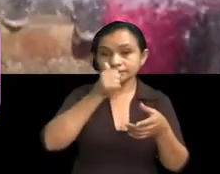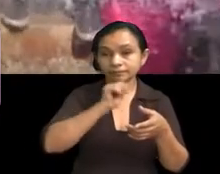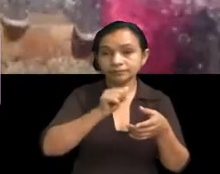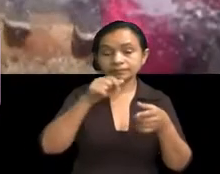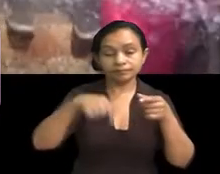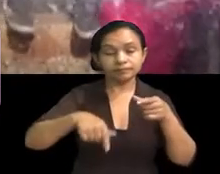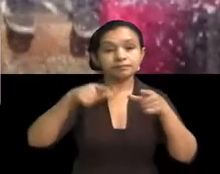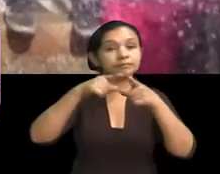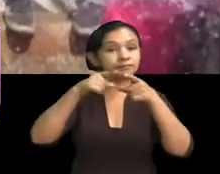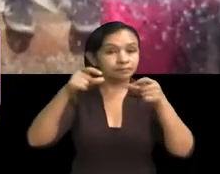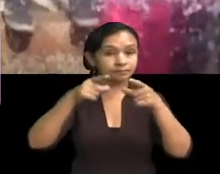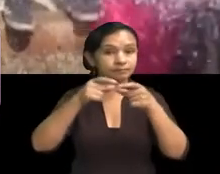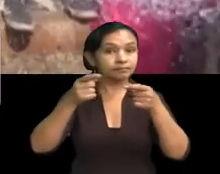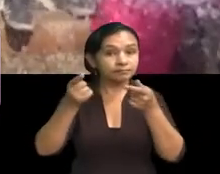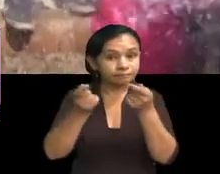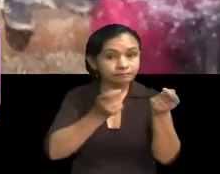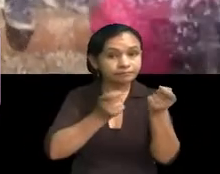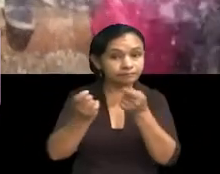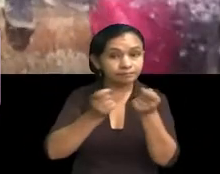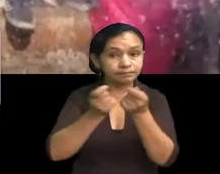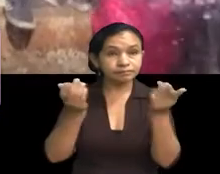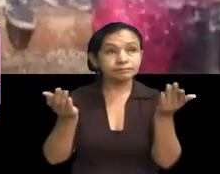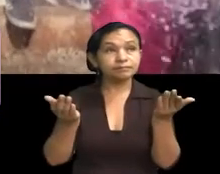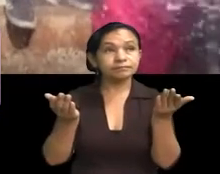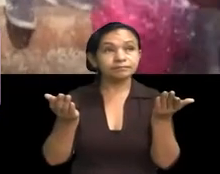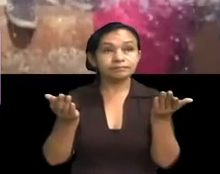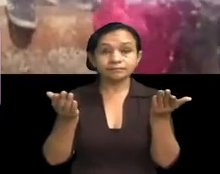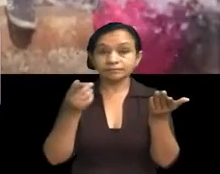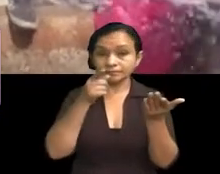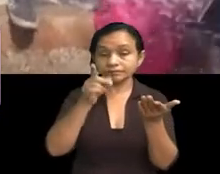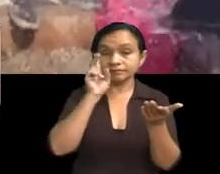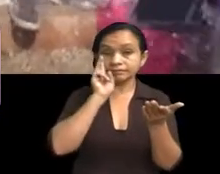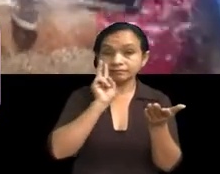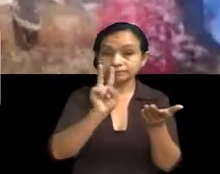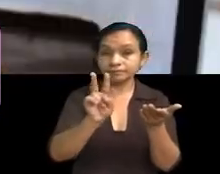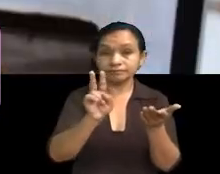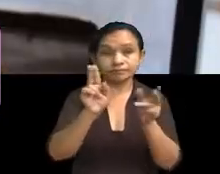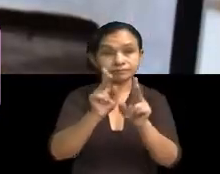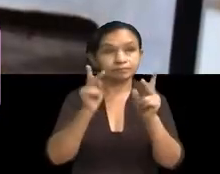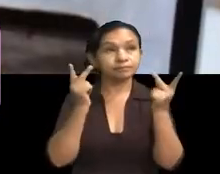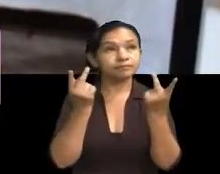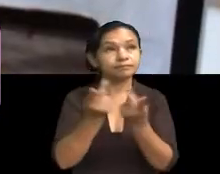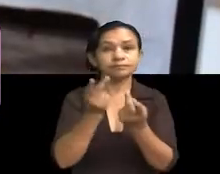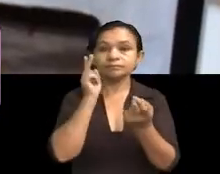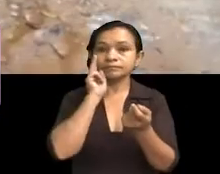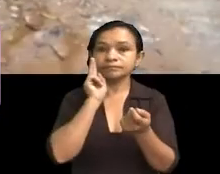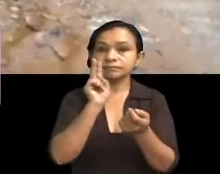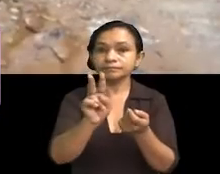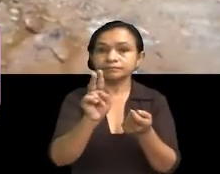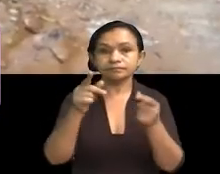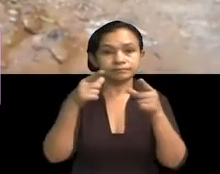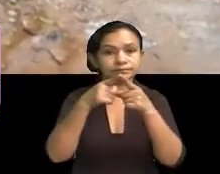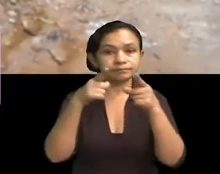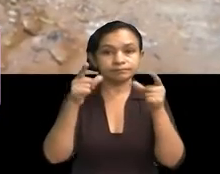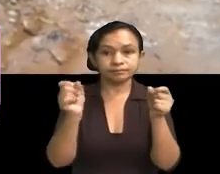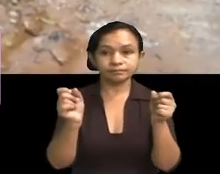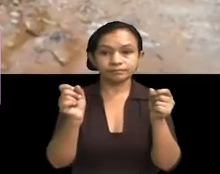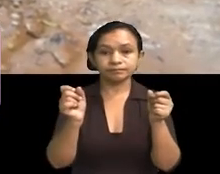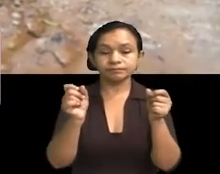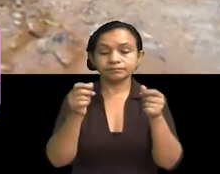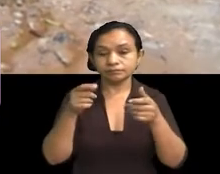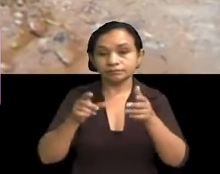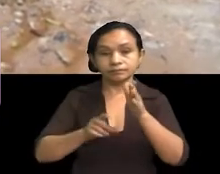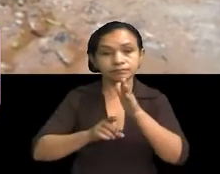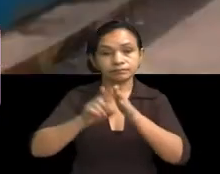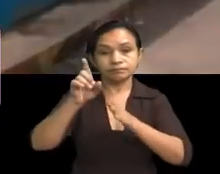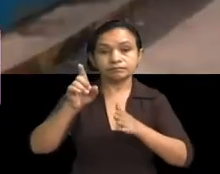en Managua. Es decir, si vos te fijas y nuestro pueblo lo puede ver, en Managua se ha ido avanzando